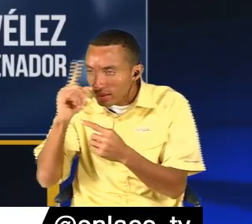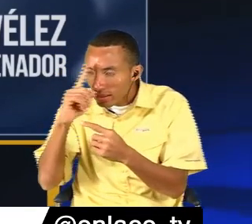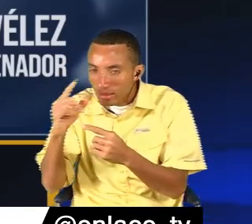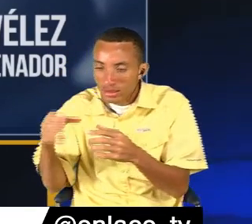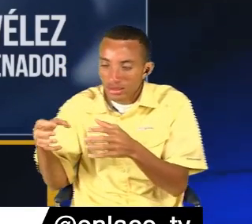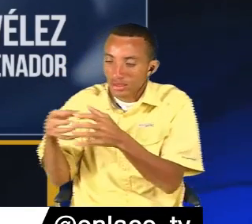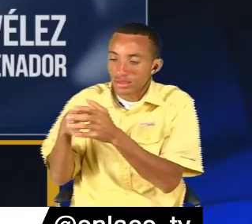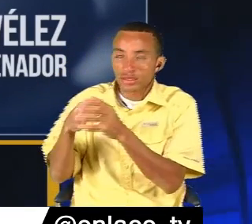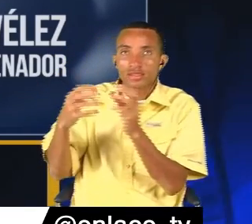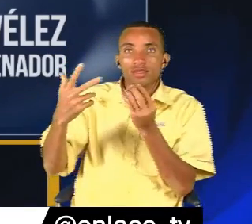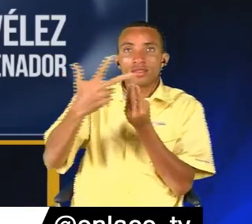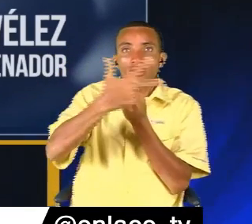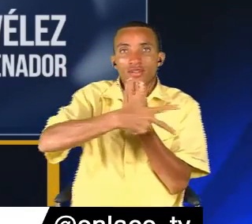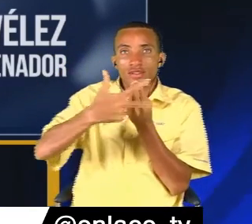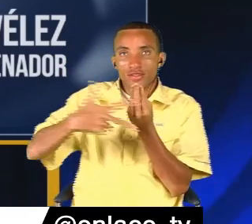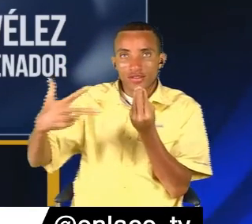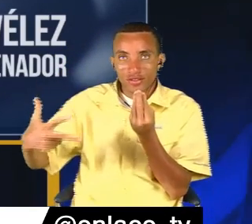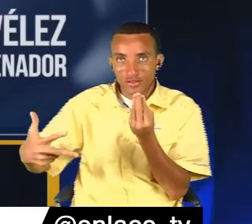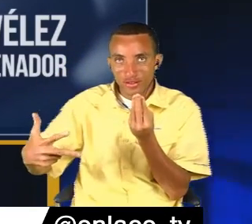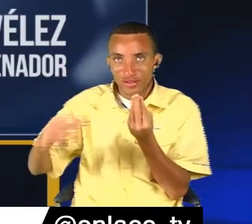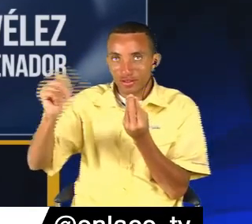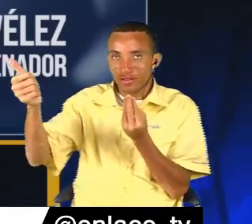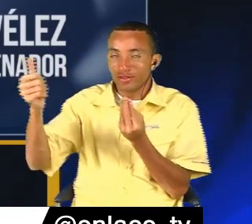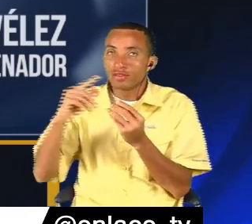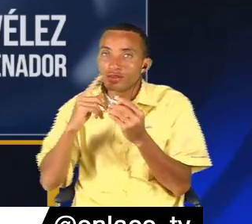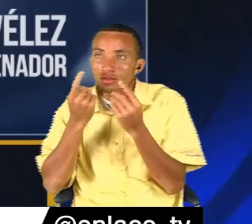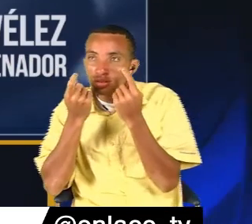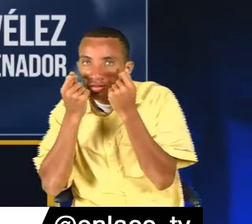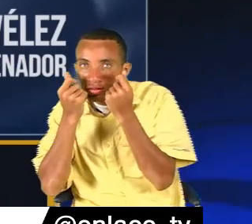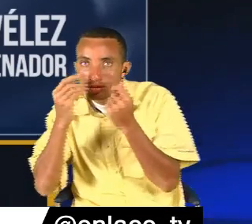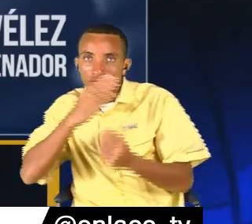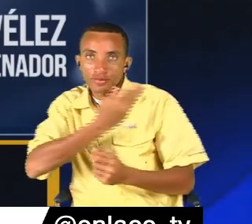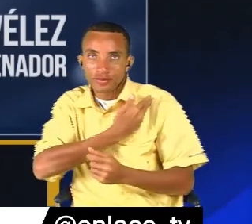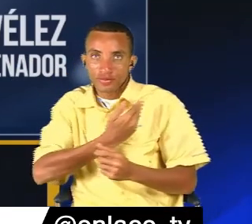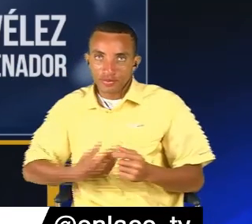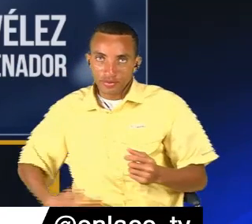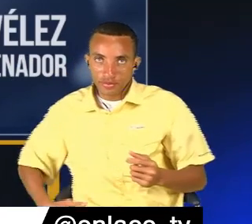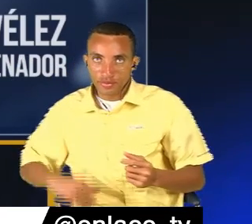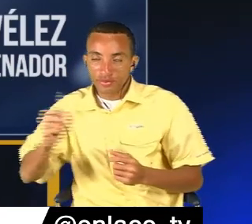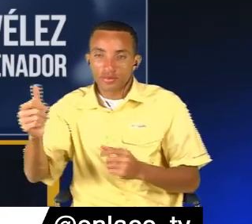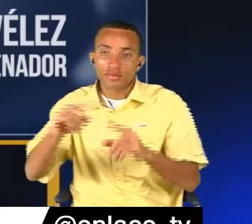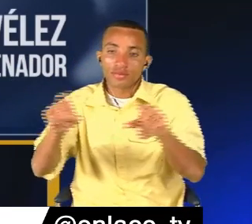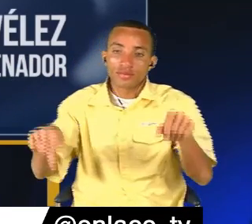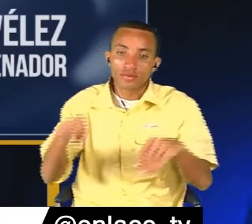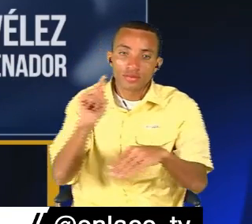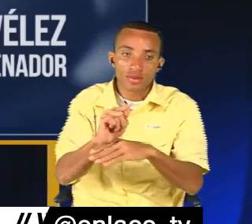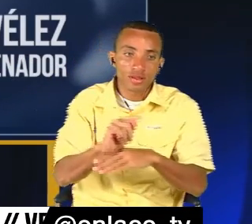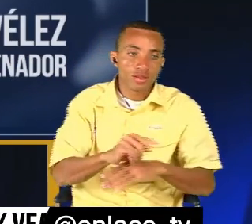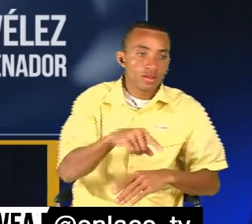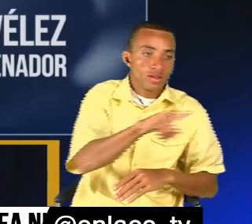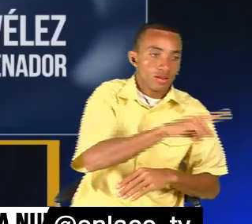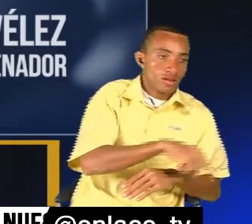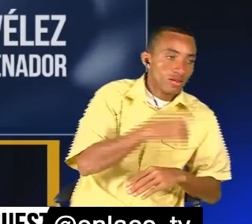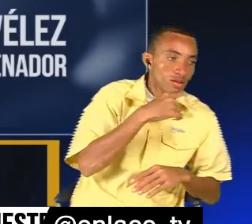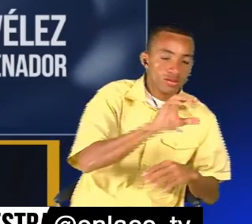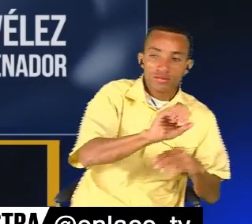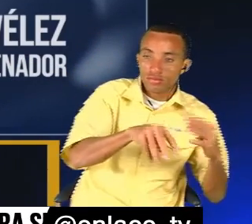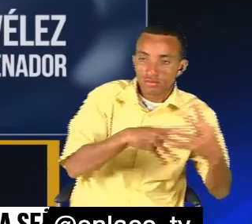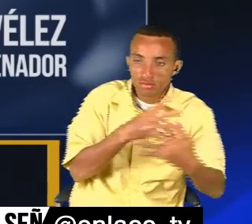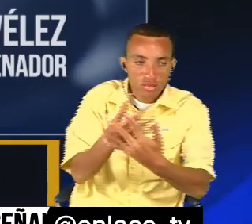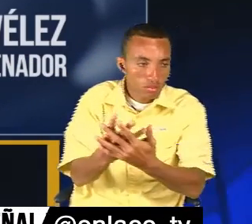Corte Suprema, el presidente de la República y la Fiscalía. Ninguno de mis compañeros de gobierno está preso por haberse robado un peso ni por